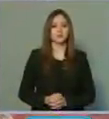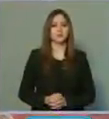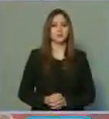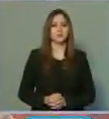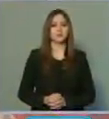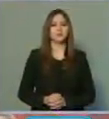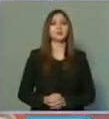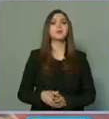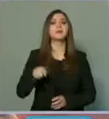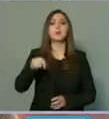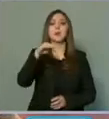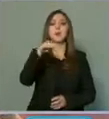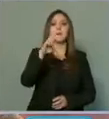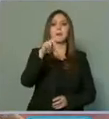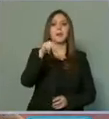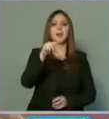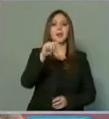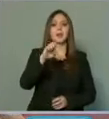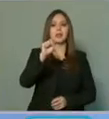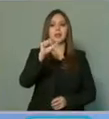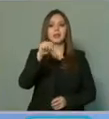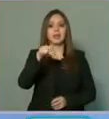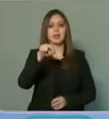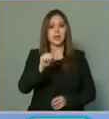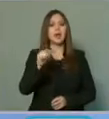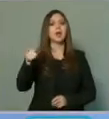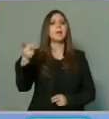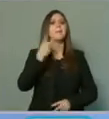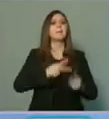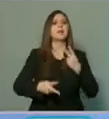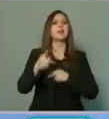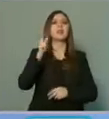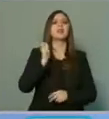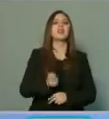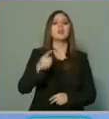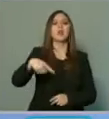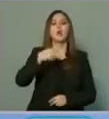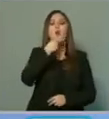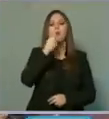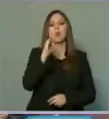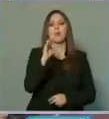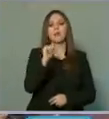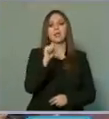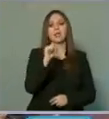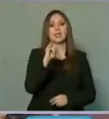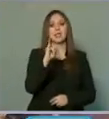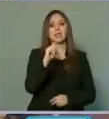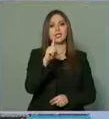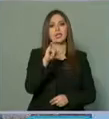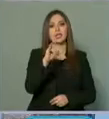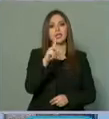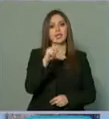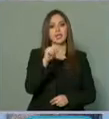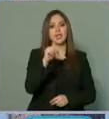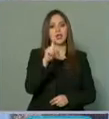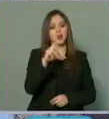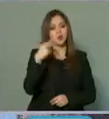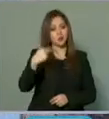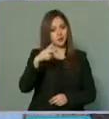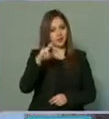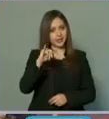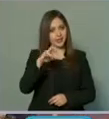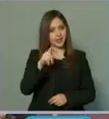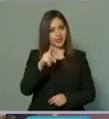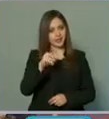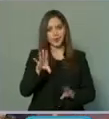Estamos en Mente Sana y para platicar acerca de este tema tenemos ya aquí en el estudio a nuestro facilitador. Ricardo, ¿cómo estás? Gracias, Ricardo de la Vega, muy buenos días.